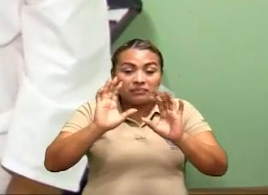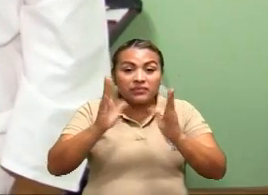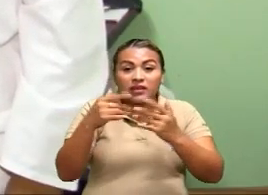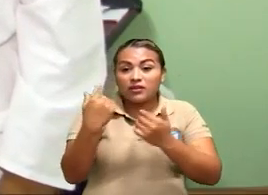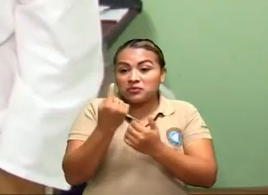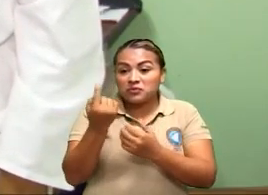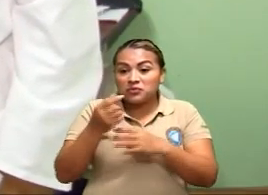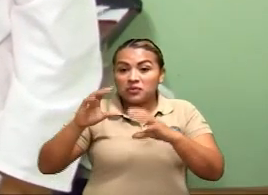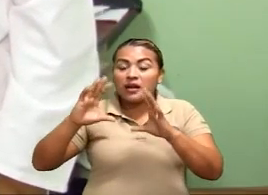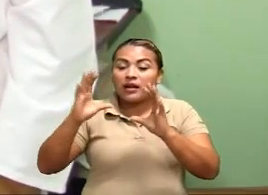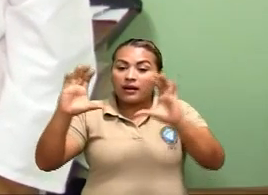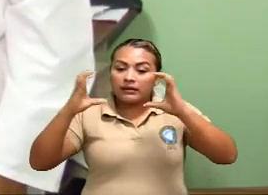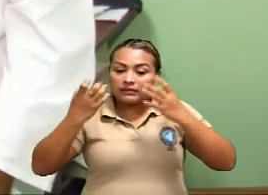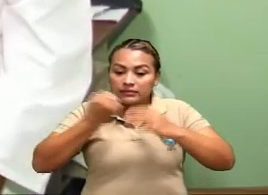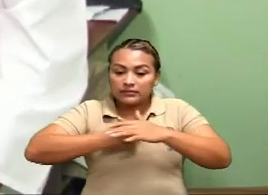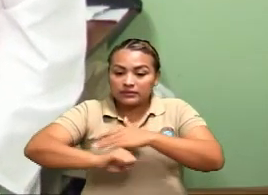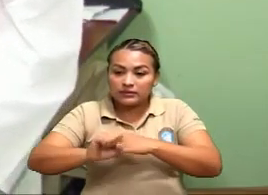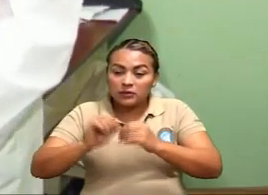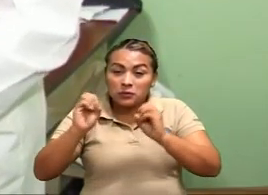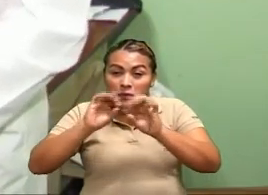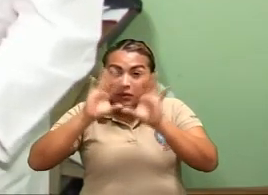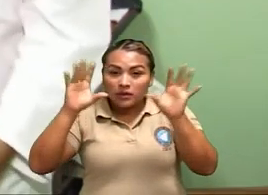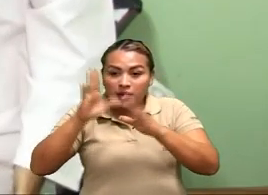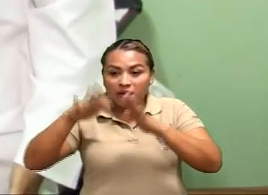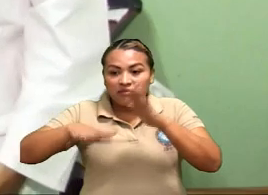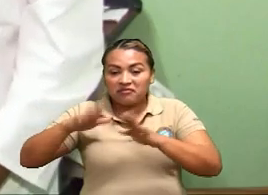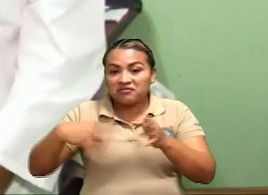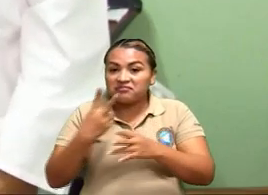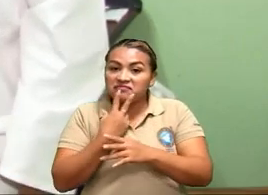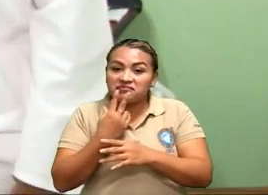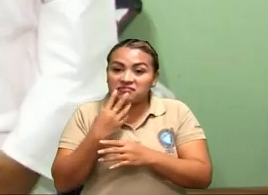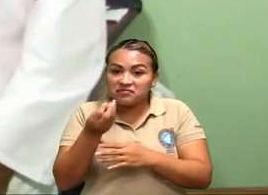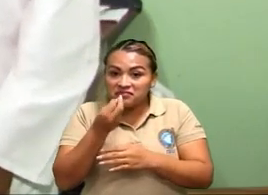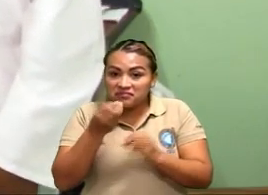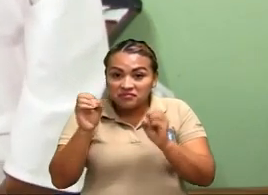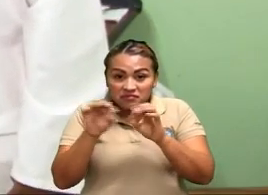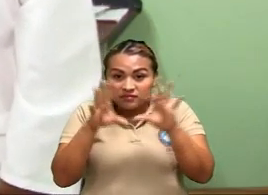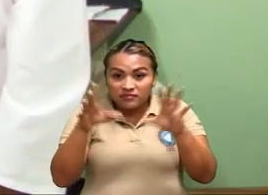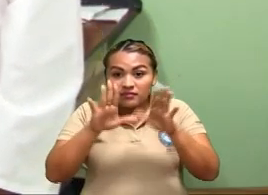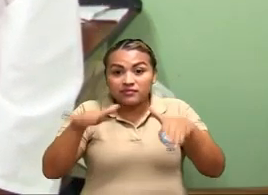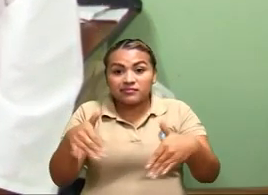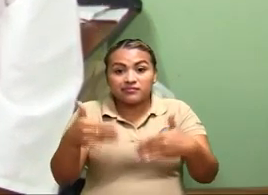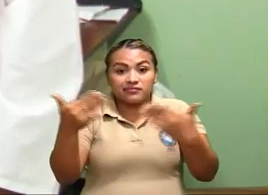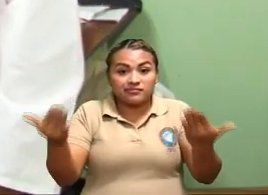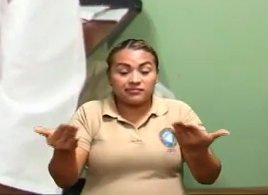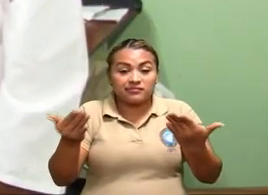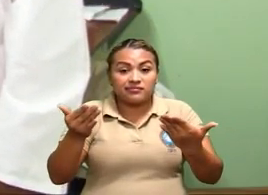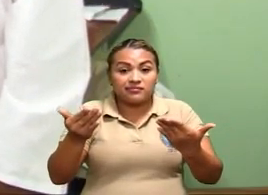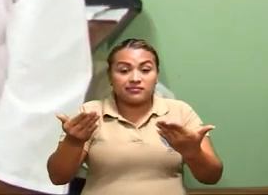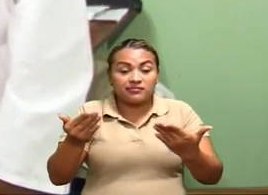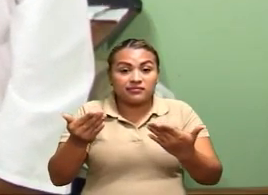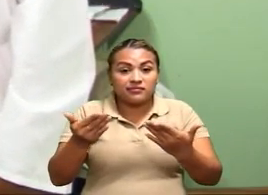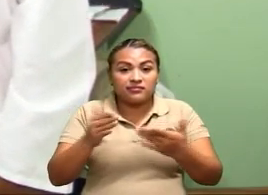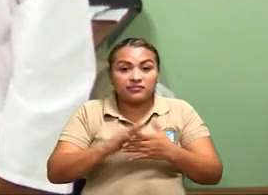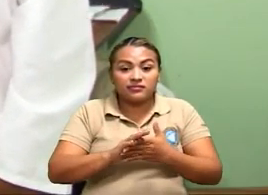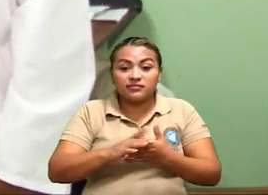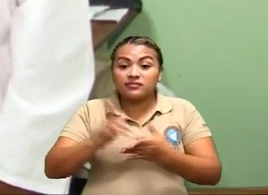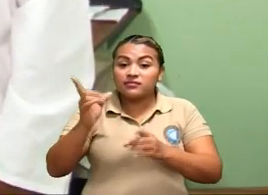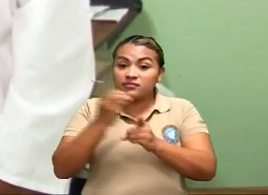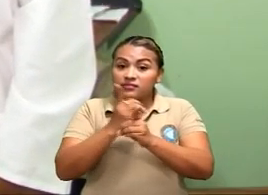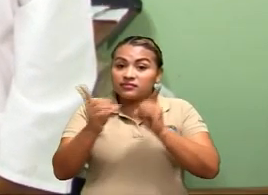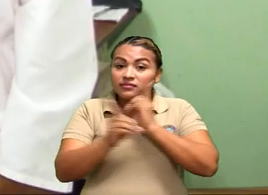van tempranito de mañana, a veces ni desayunan, se van sin desayunar. Sí. Entonces, tiene que